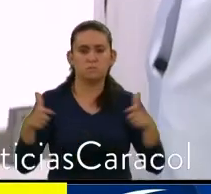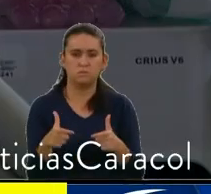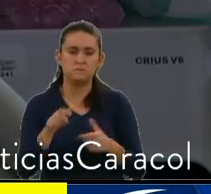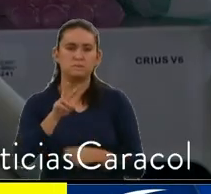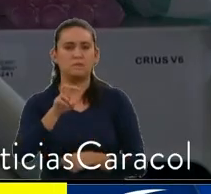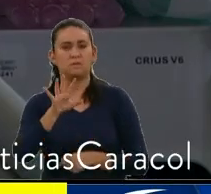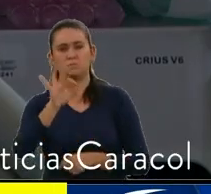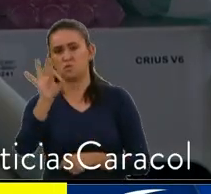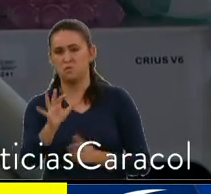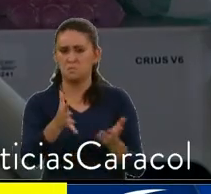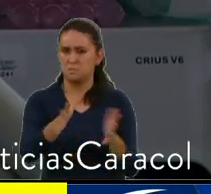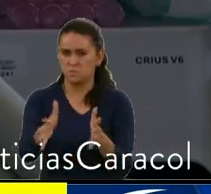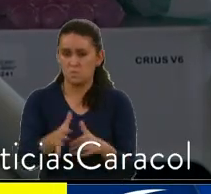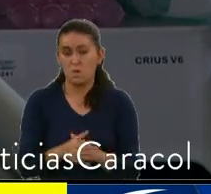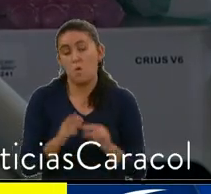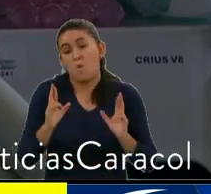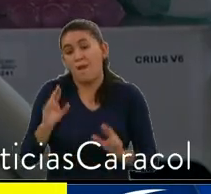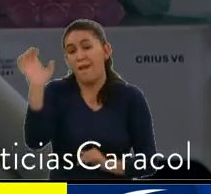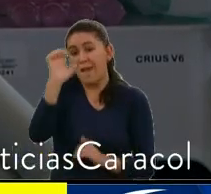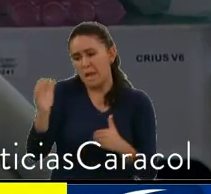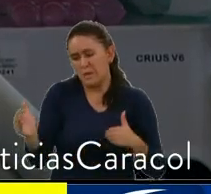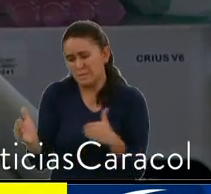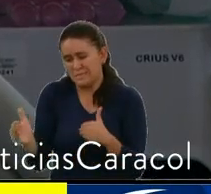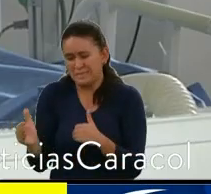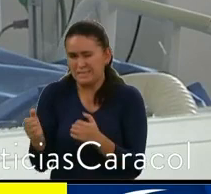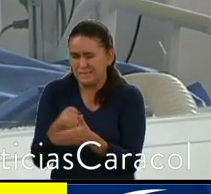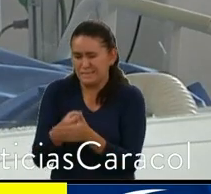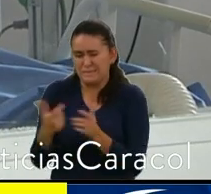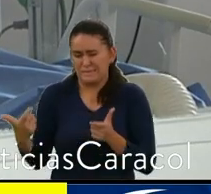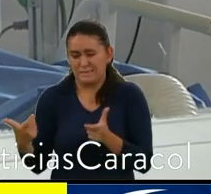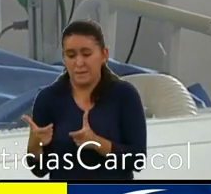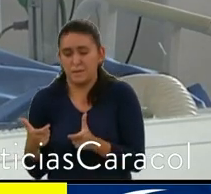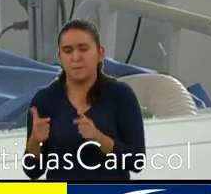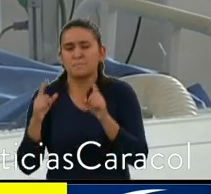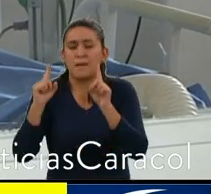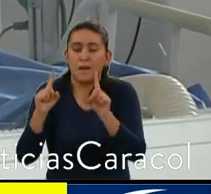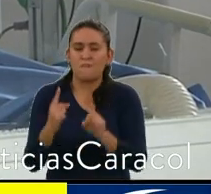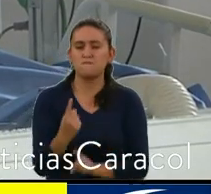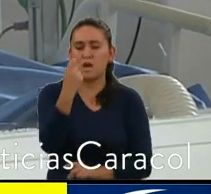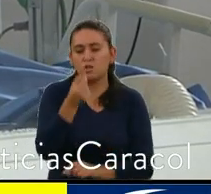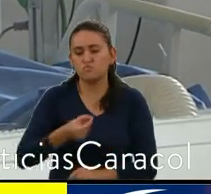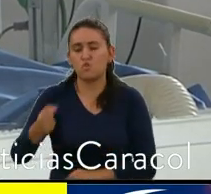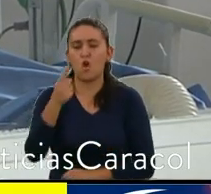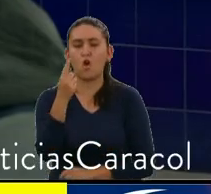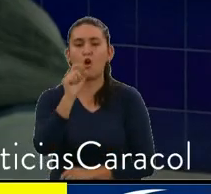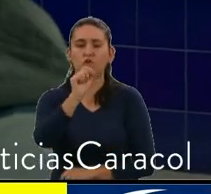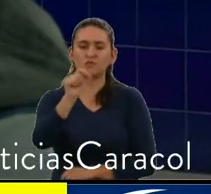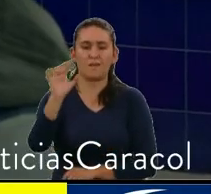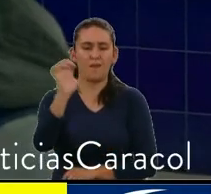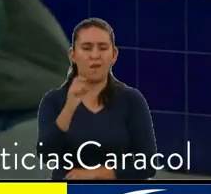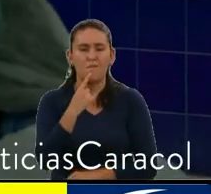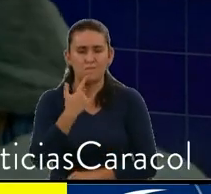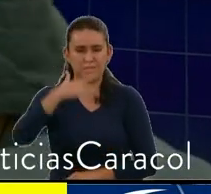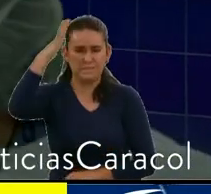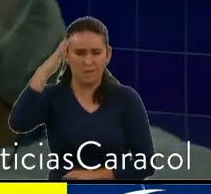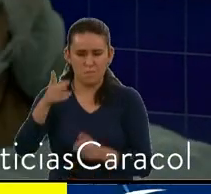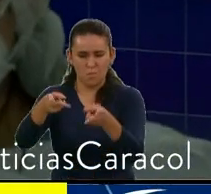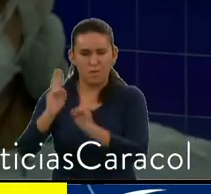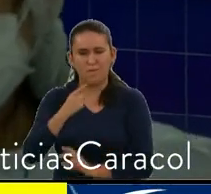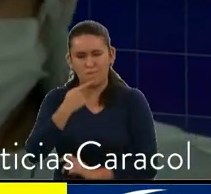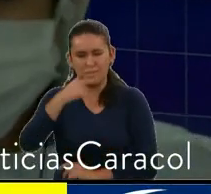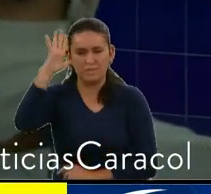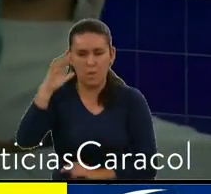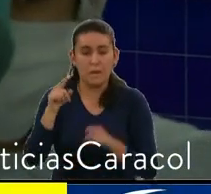que no tengamos un enero tan malo, pero todavía tenemos el riesgo de Puente de Reyes. Con el Gobierno Nacional vamos a evaluar el próximo